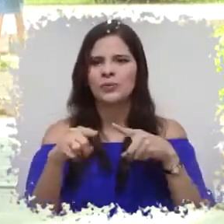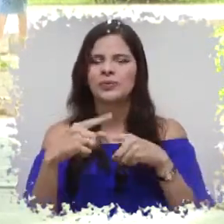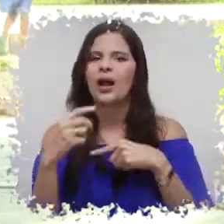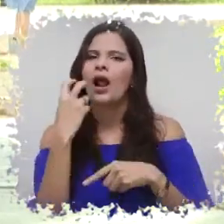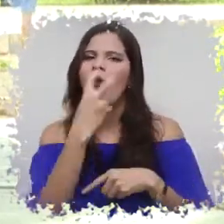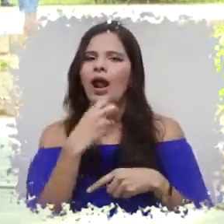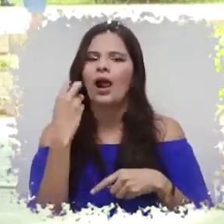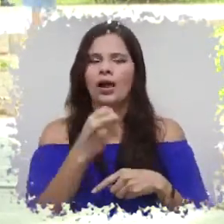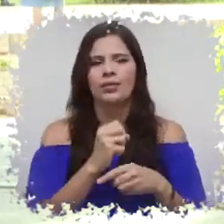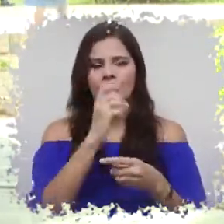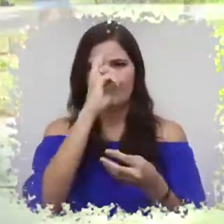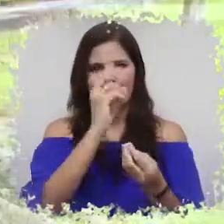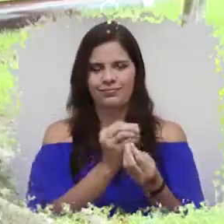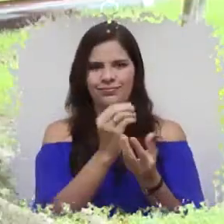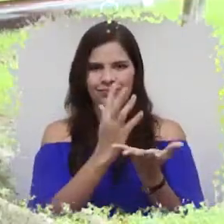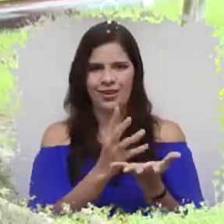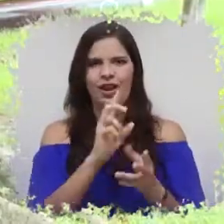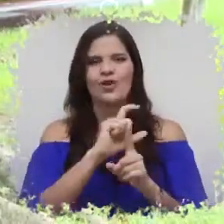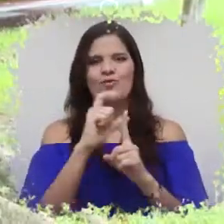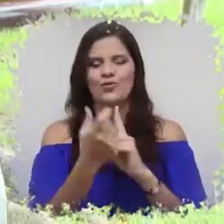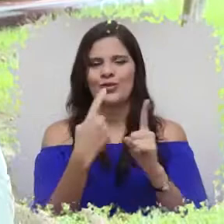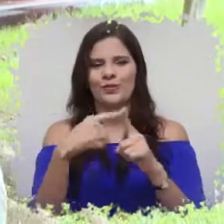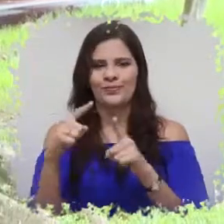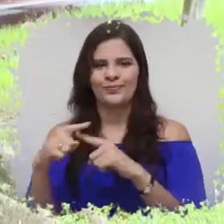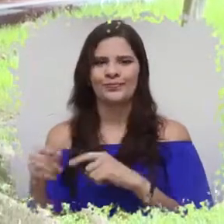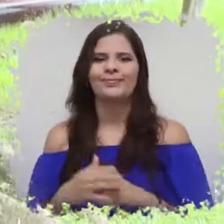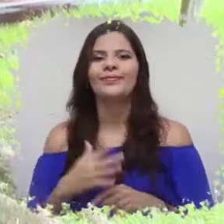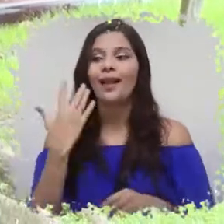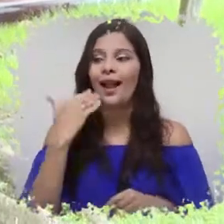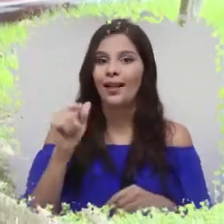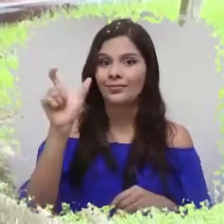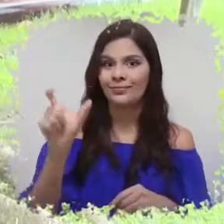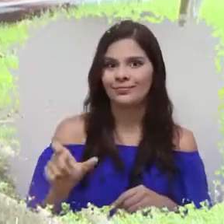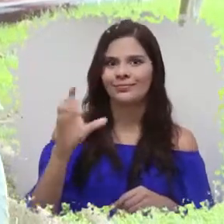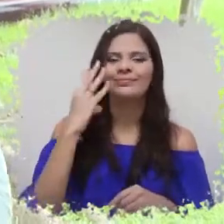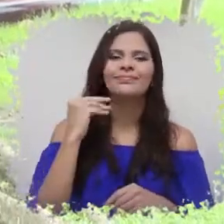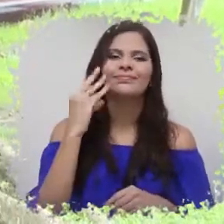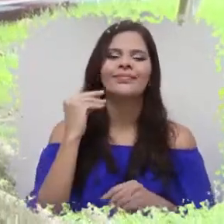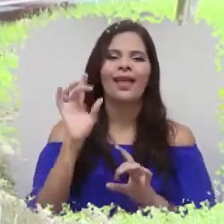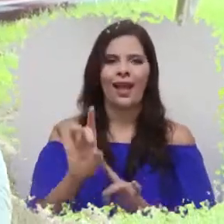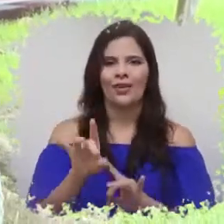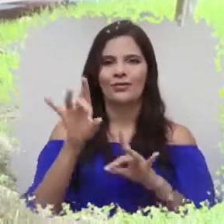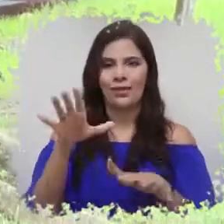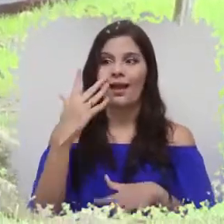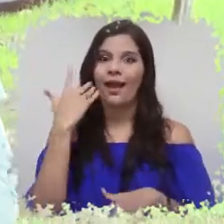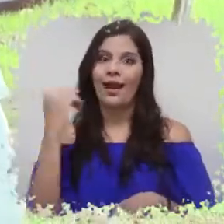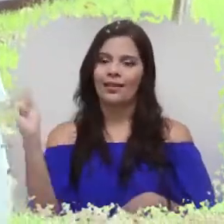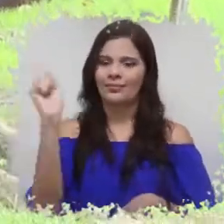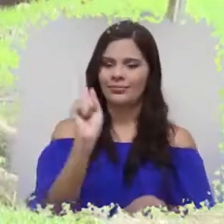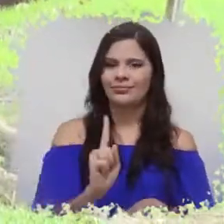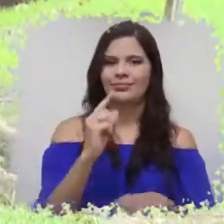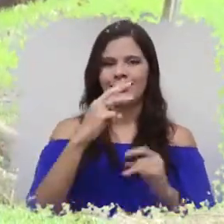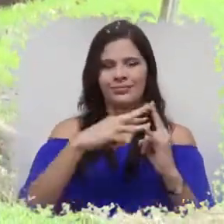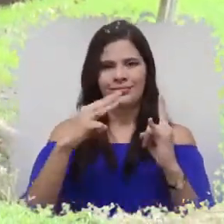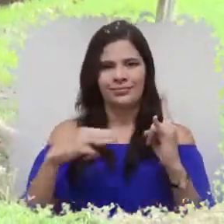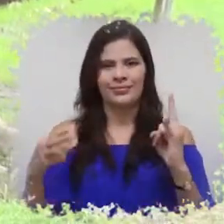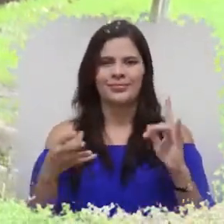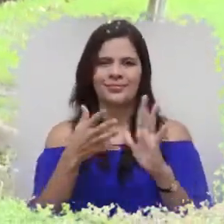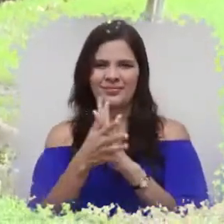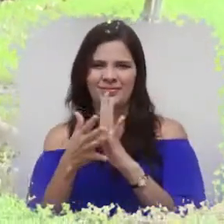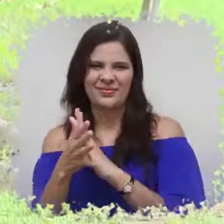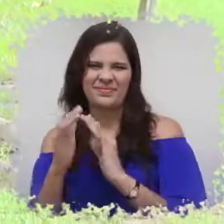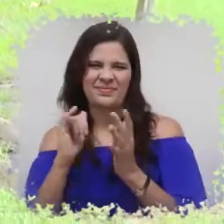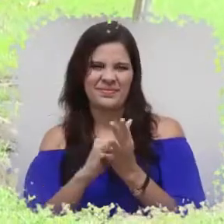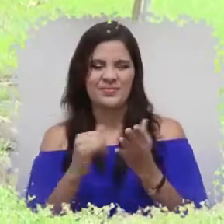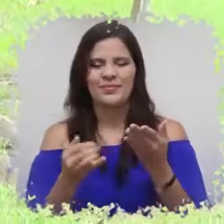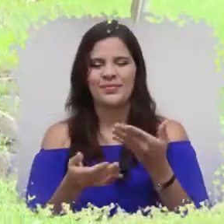multilingüismo y pluriculturalidad. La experta de origen austriaco Inge Regalski llegó a la Universidad del Magdalena a través de la Cátedra